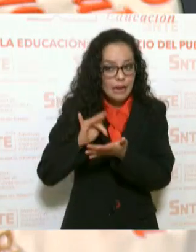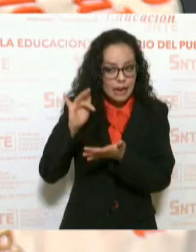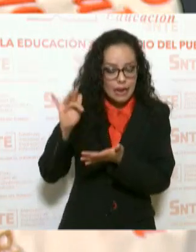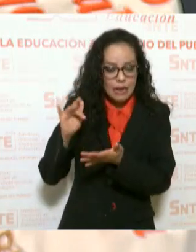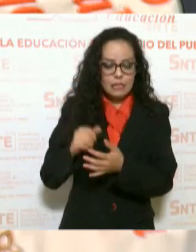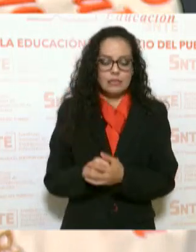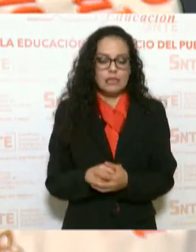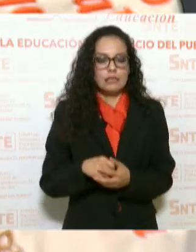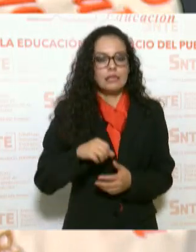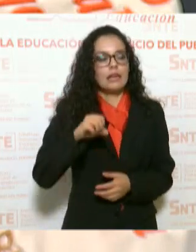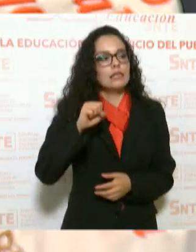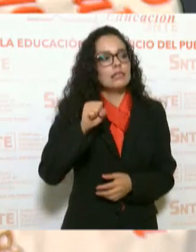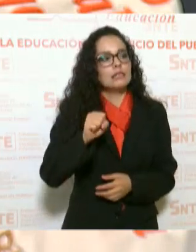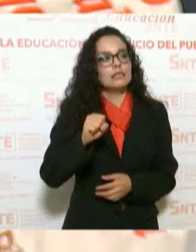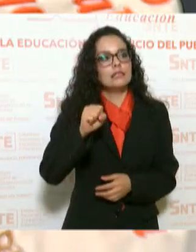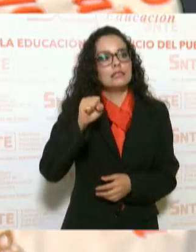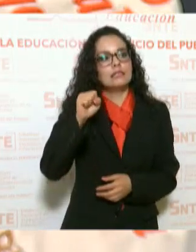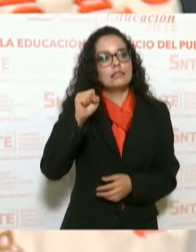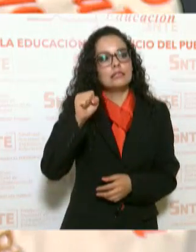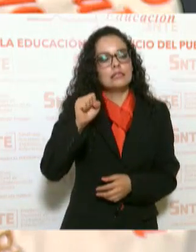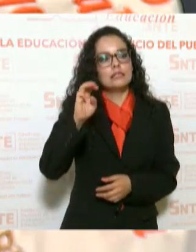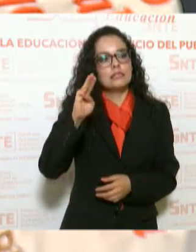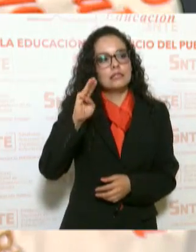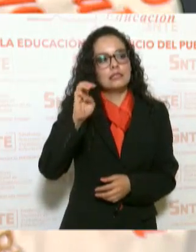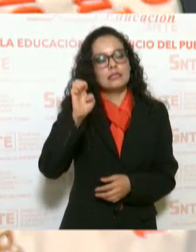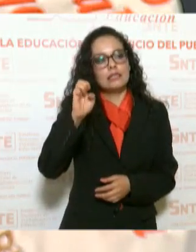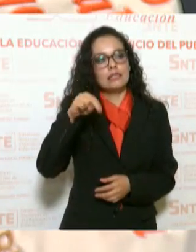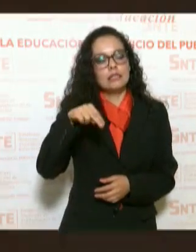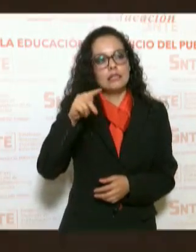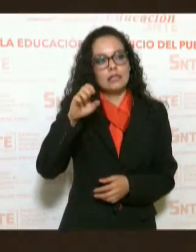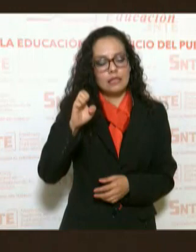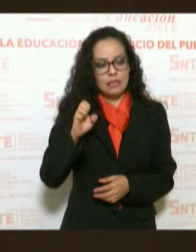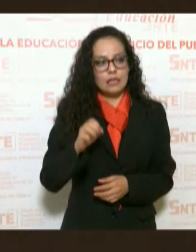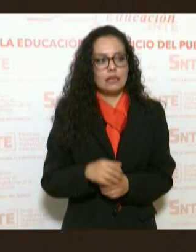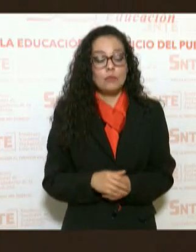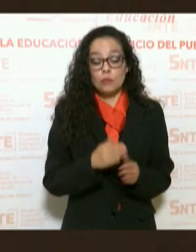por los segmentos de la conferencia que serán